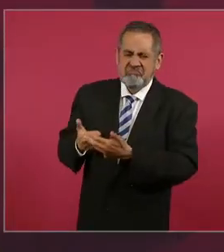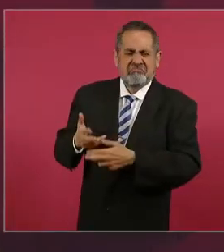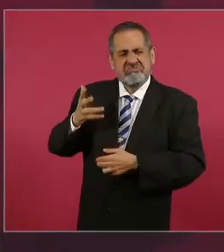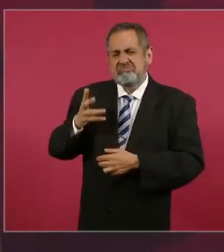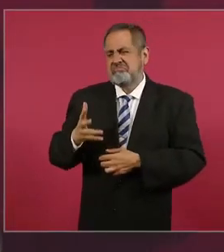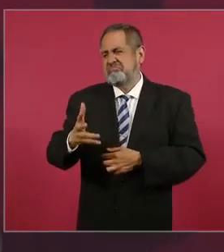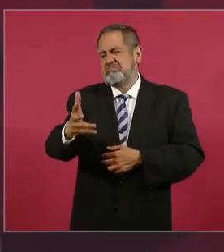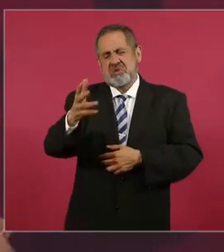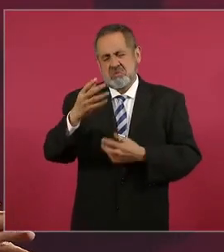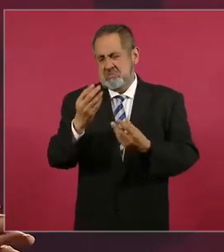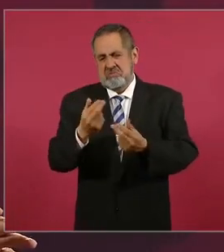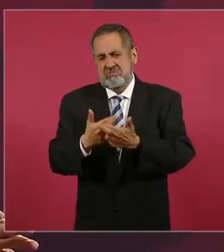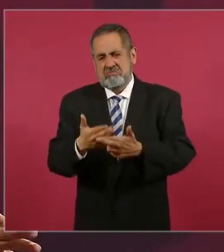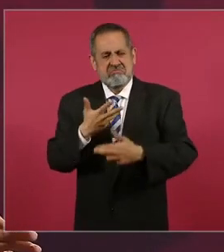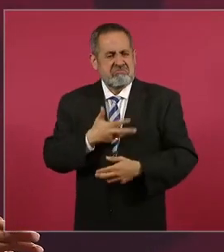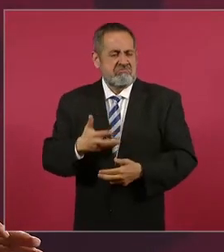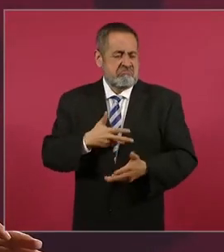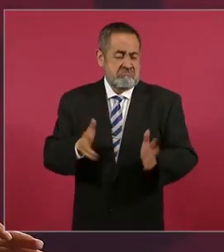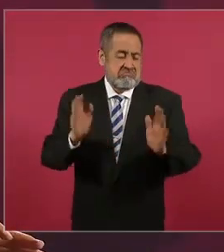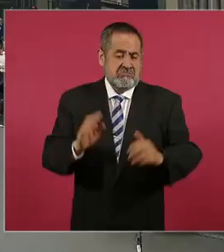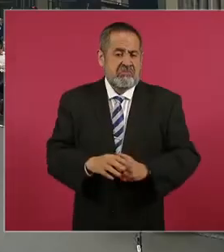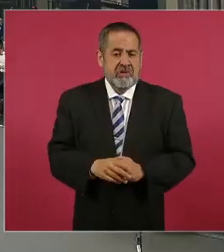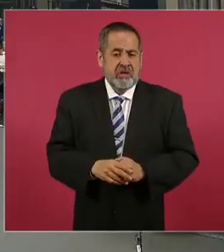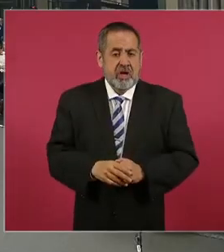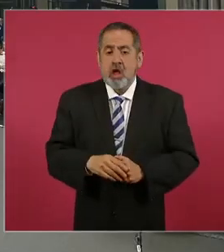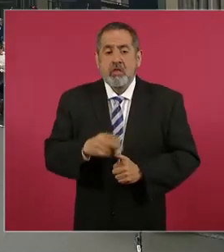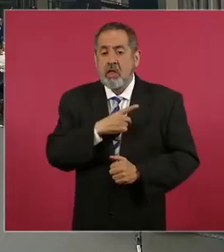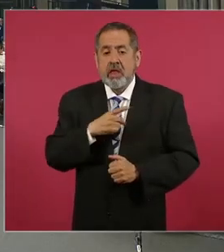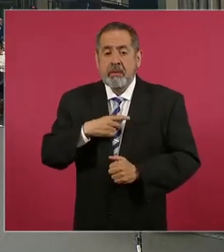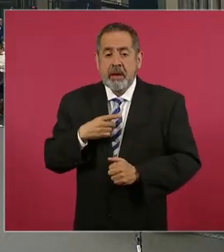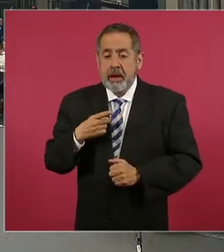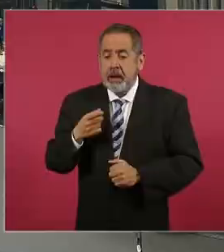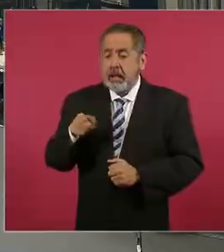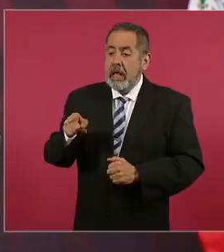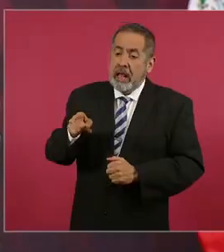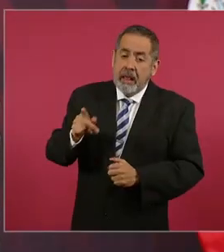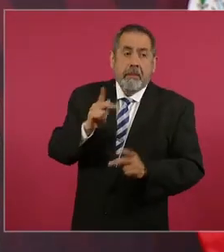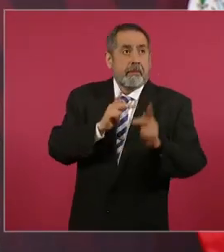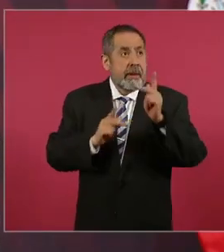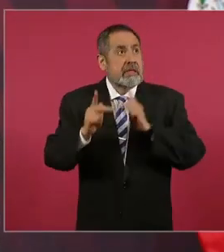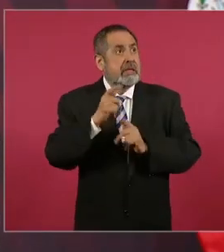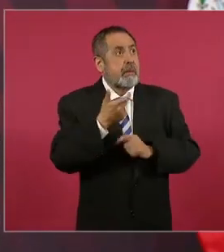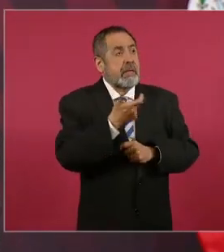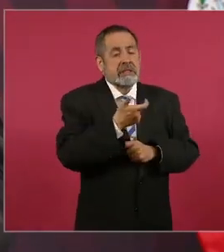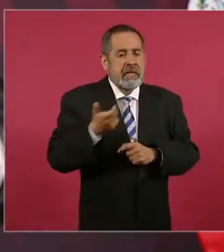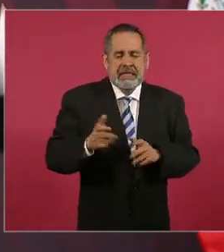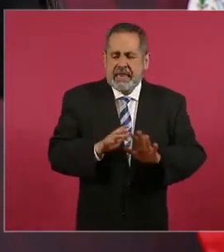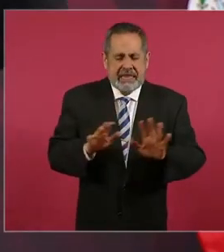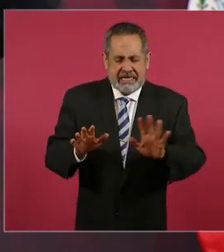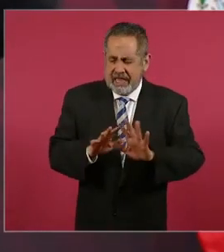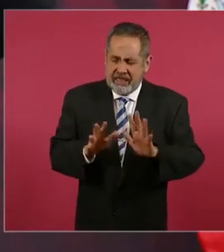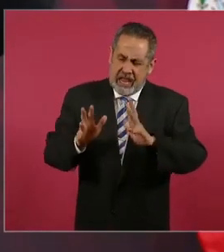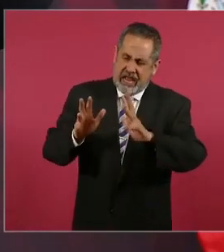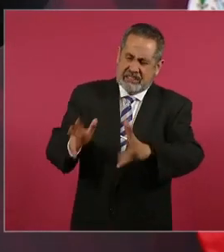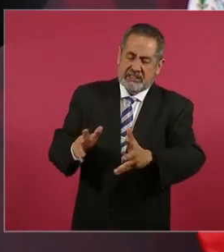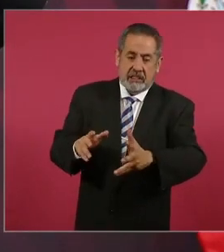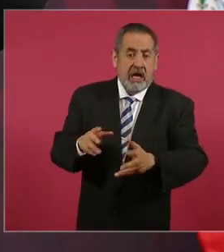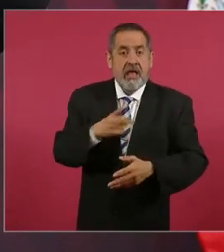adelante, sin aumentar la deuda de Pemex. Se redujo la